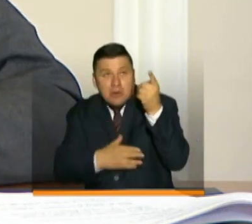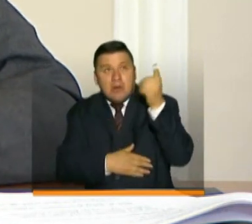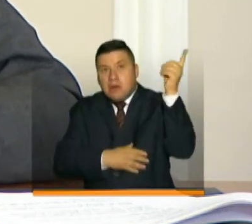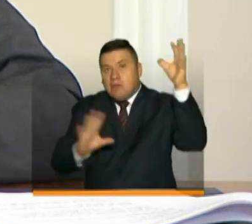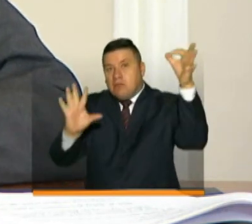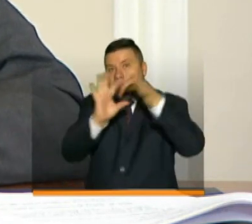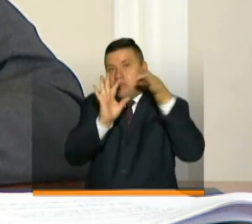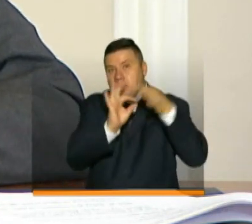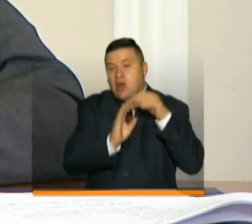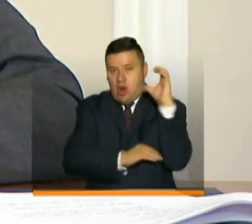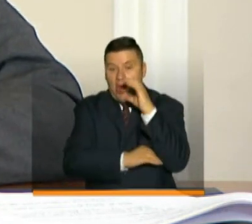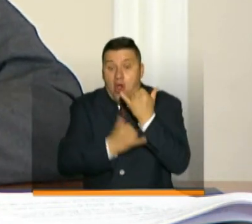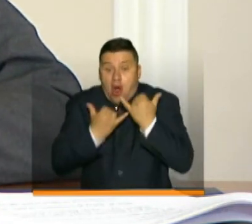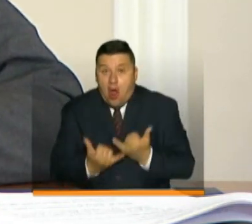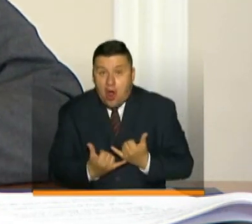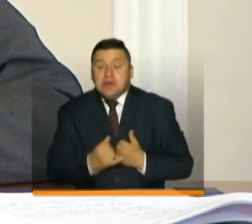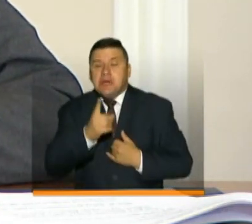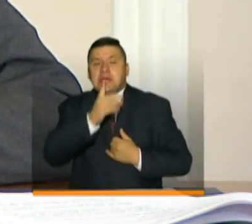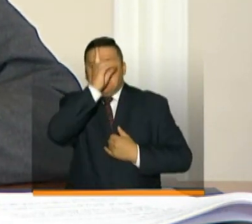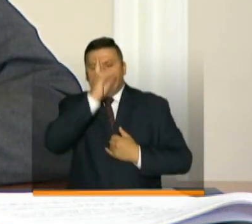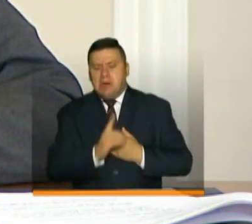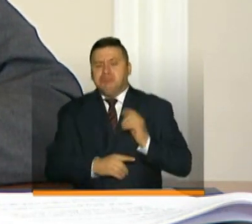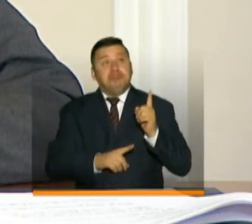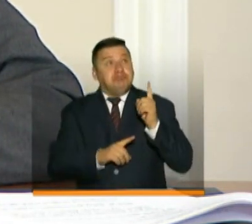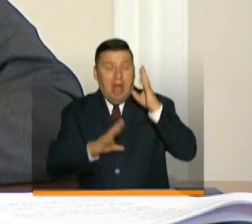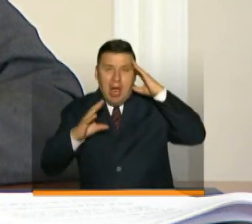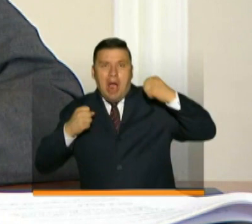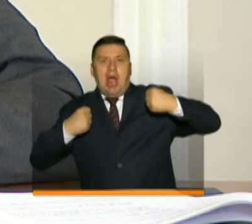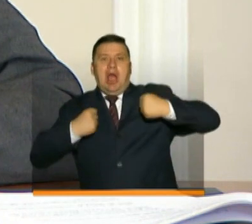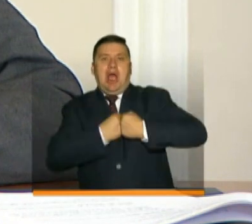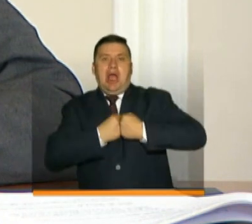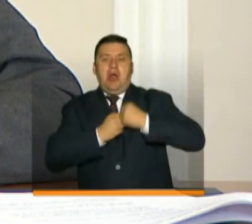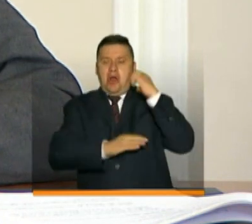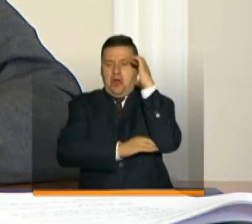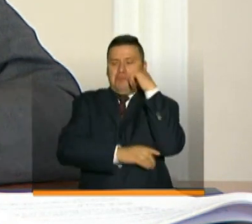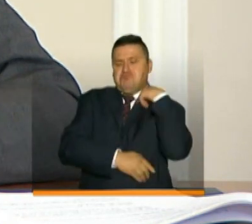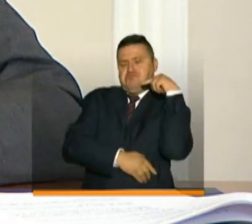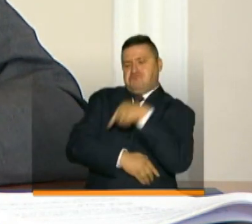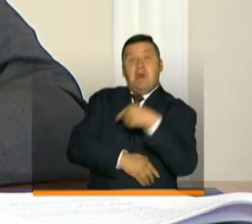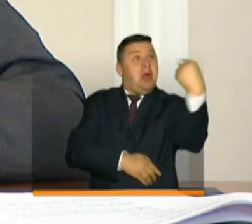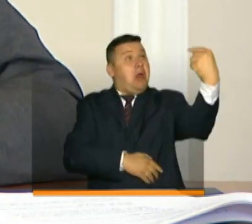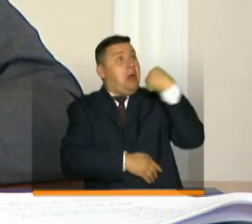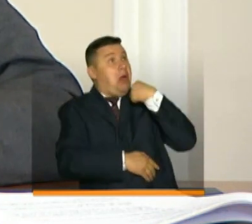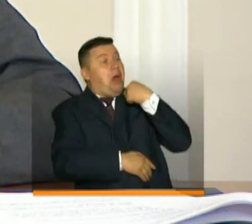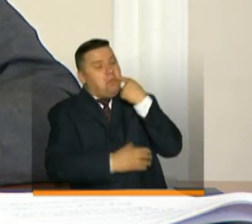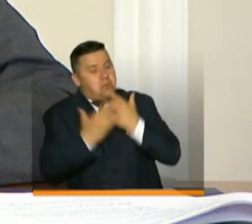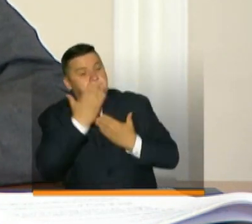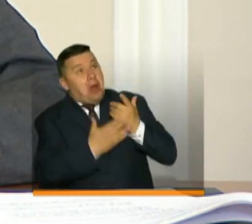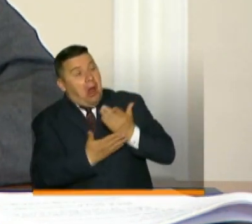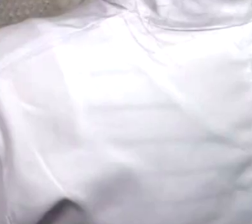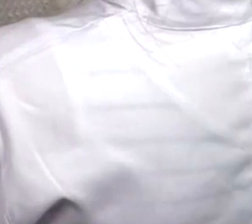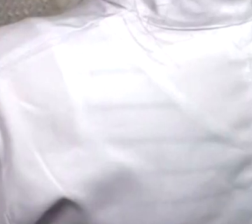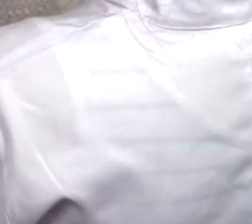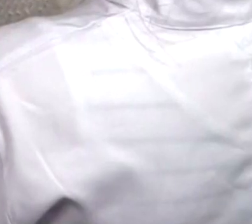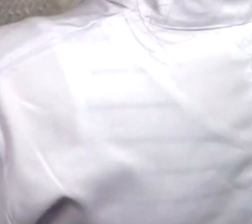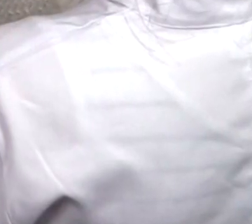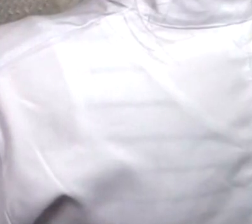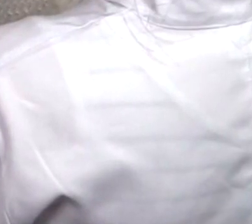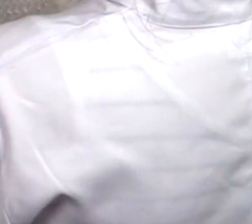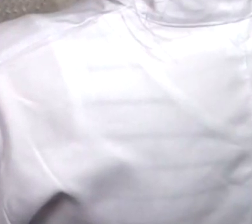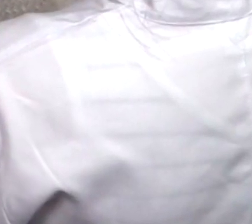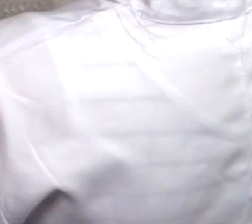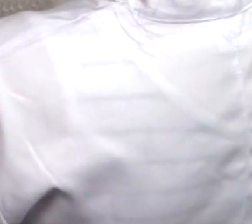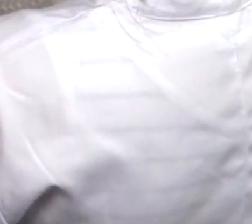estudios y en el día de hoy tomaron la decisión de tomar a colombia como uno de los países pivote para realizar estos esta